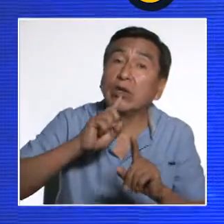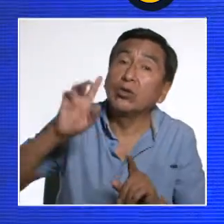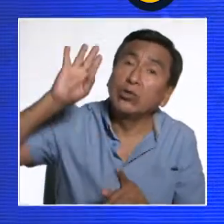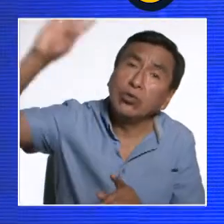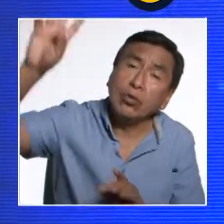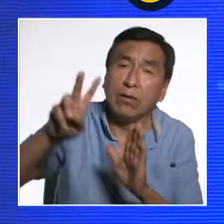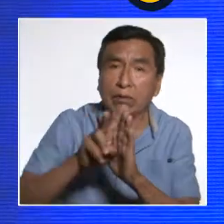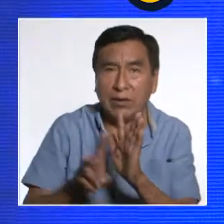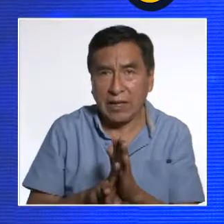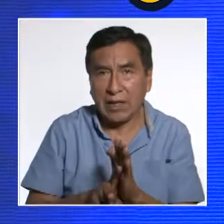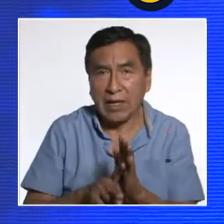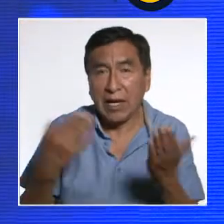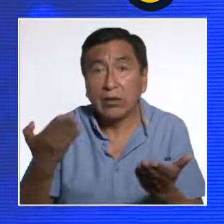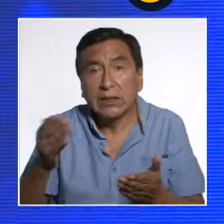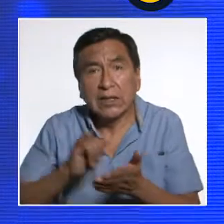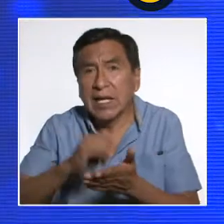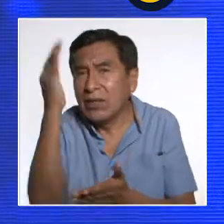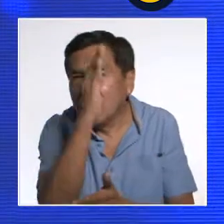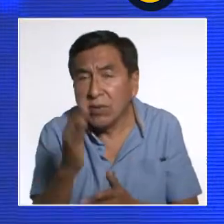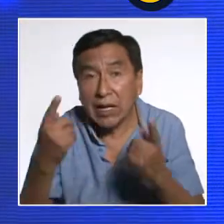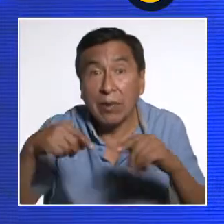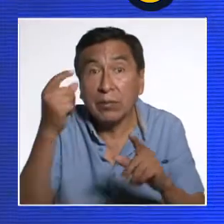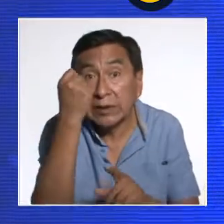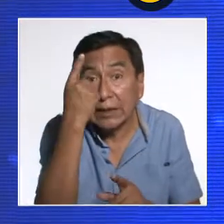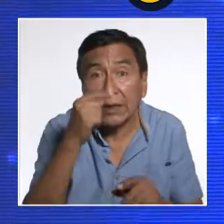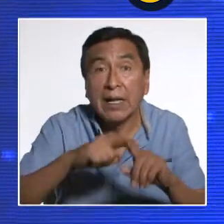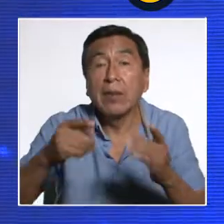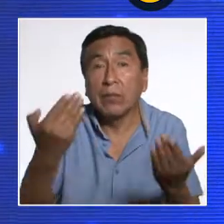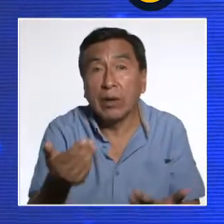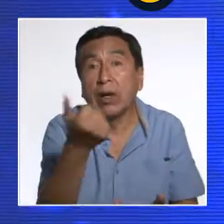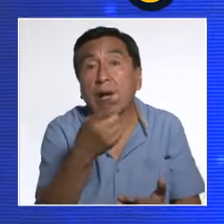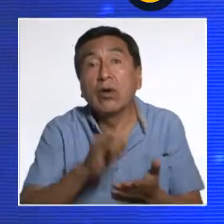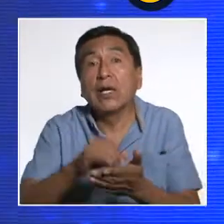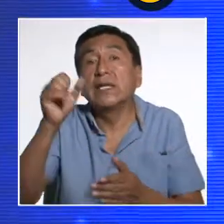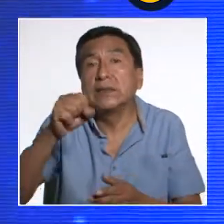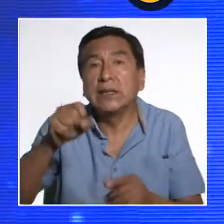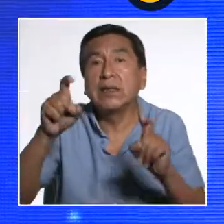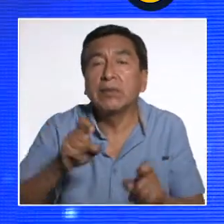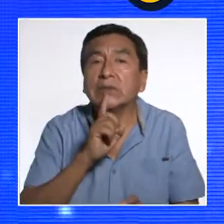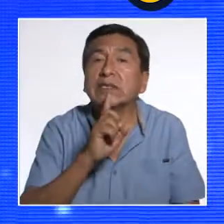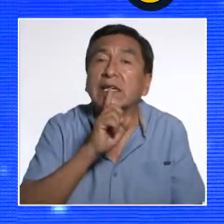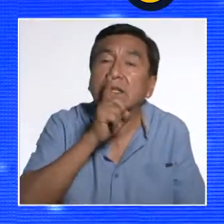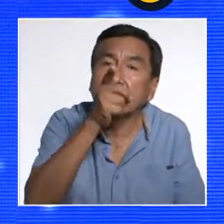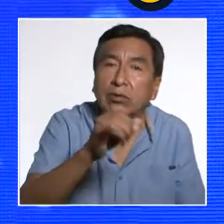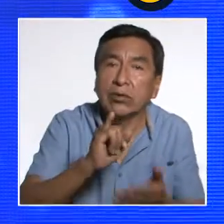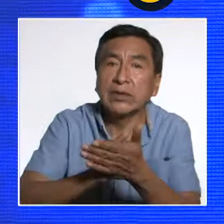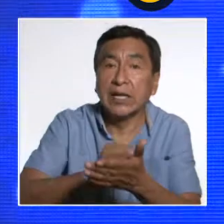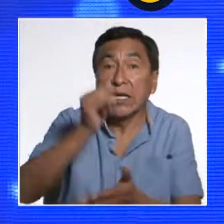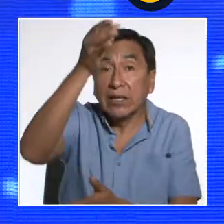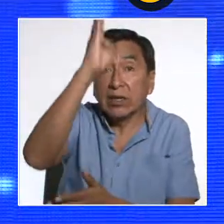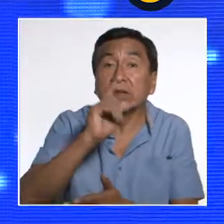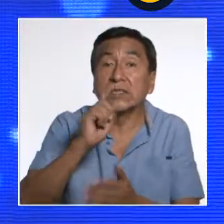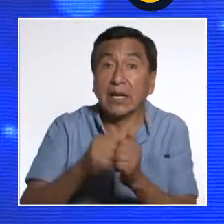que no entenderemos nunca, pero hay algo que, de lo cual sí tenemos que estar seguros, y es que Dios